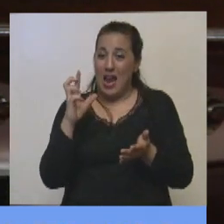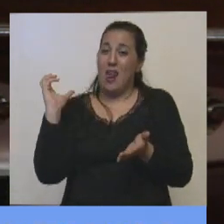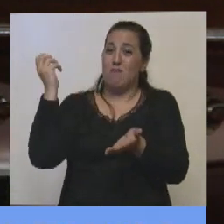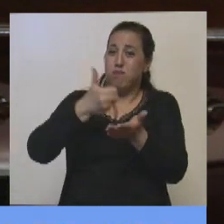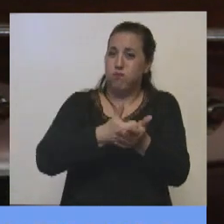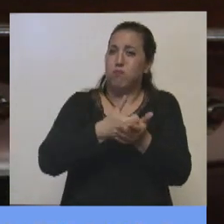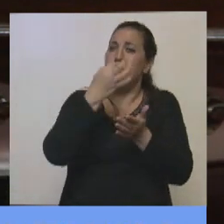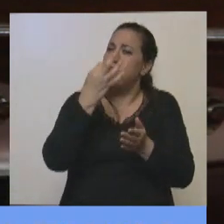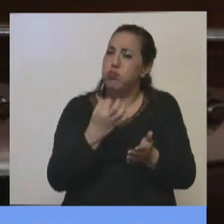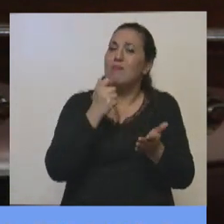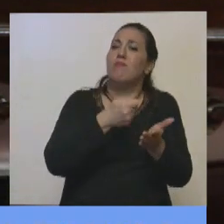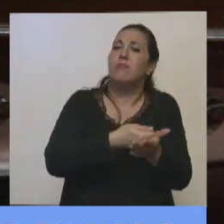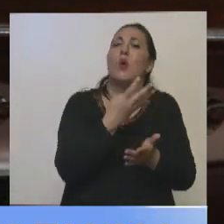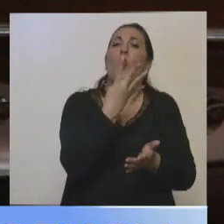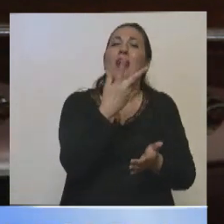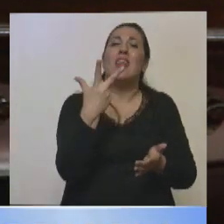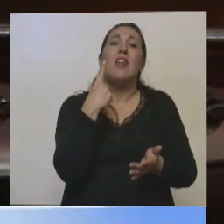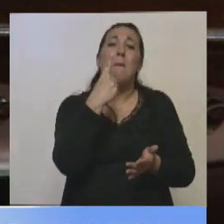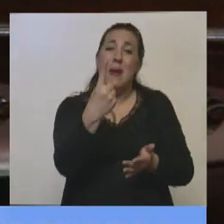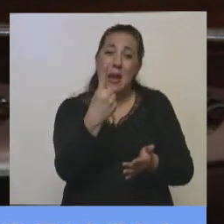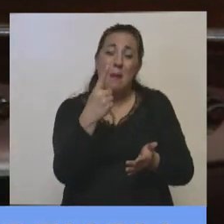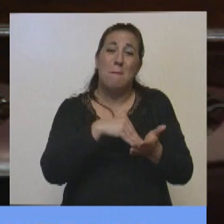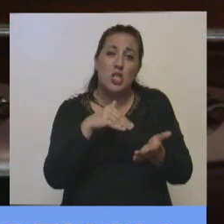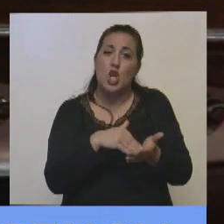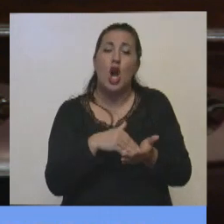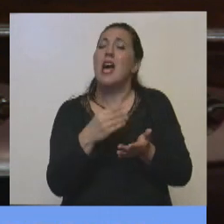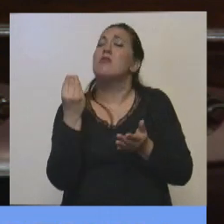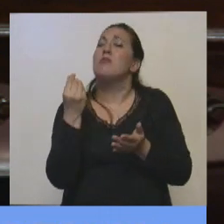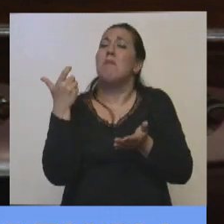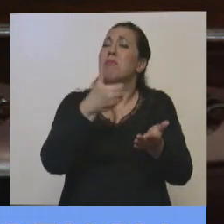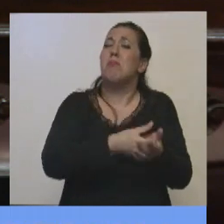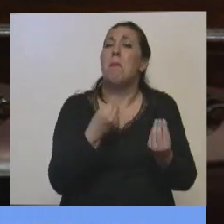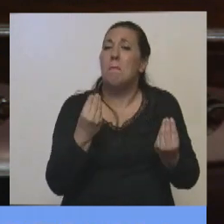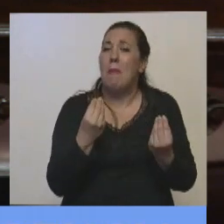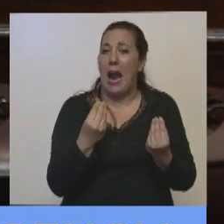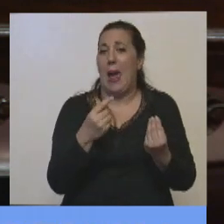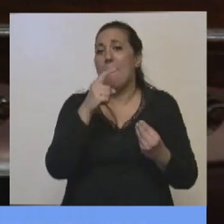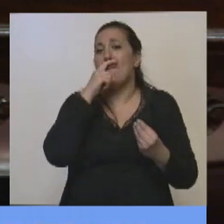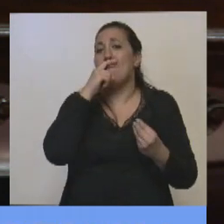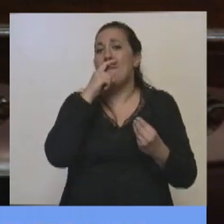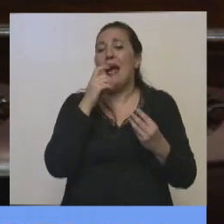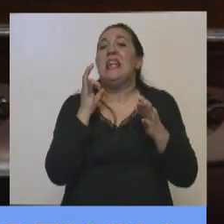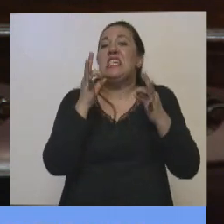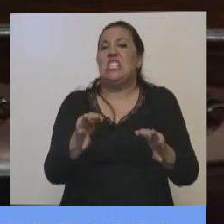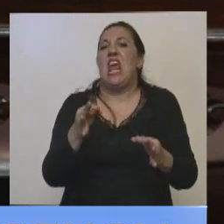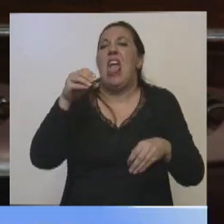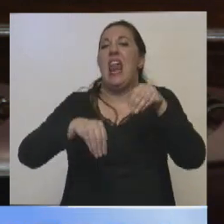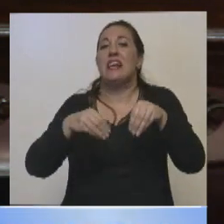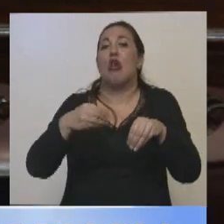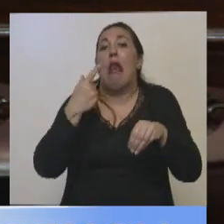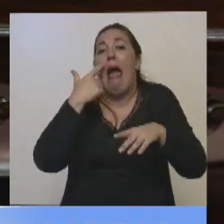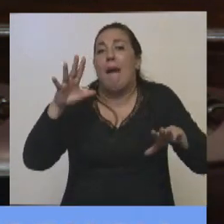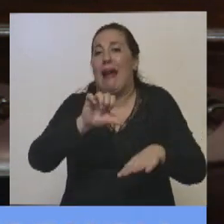43 mil fueron básicamente para que el gobierno macri llegue a las elecciones con posibilidad de ganar